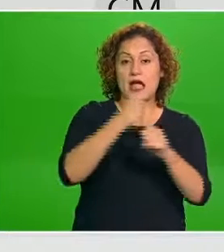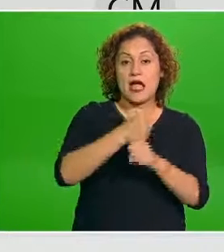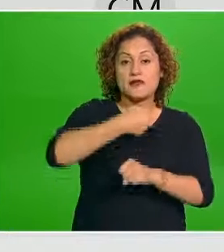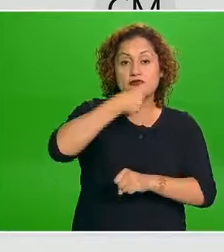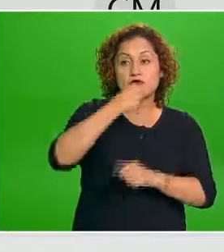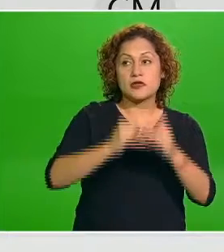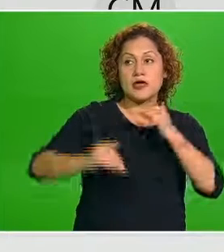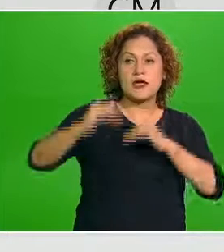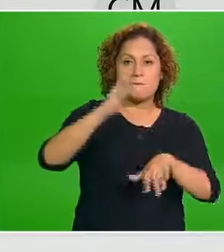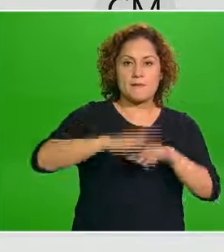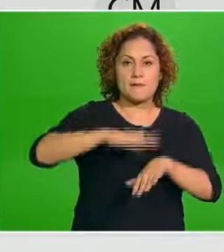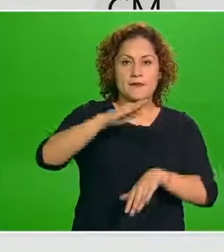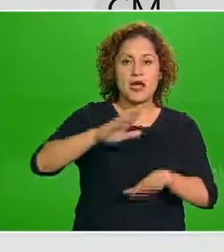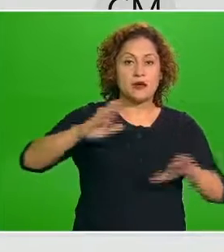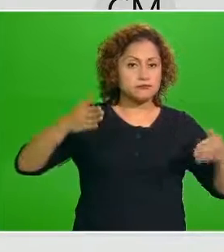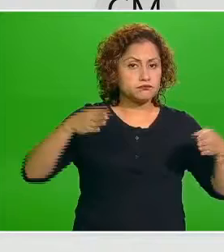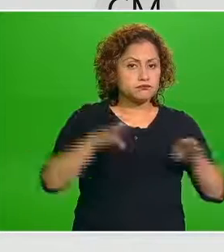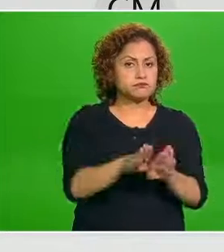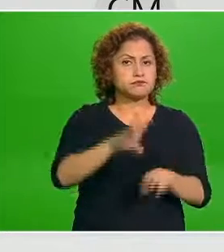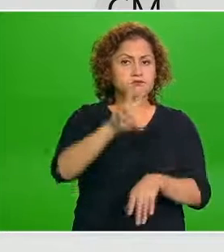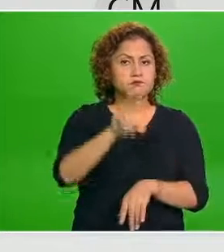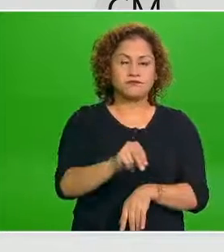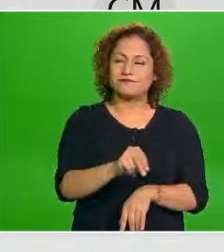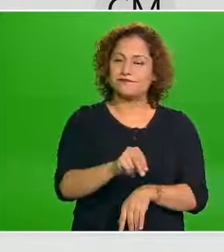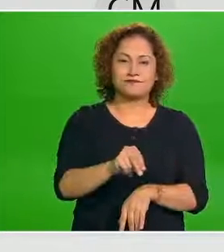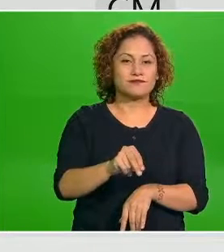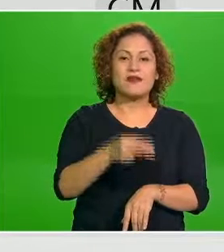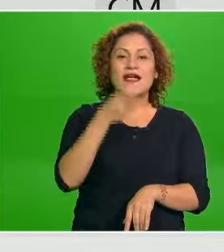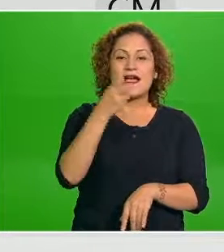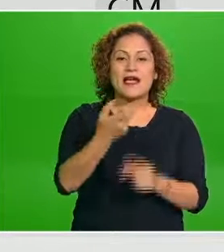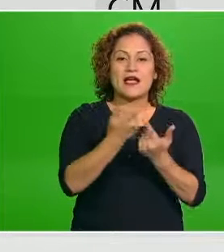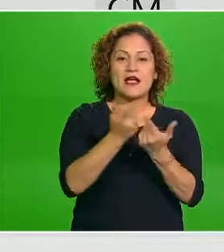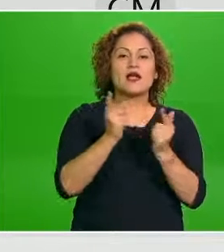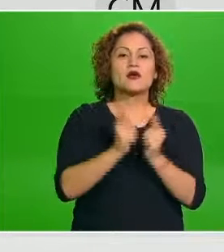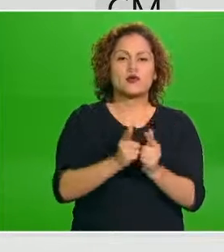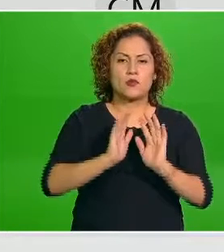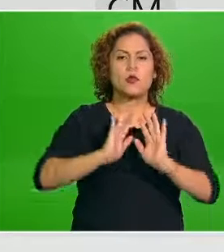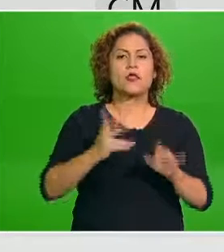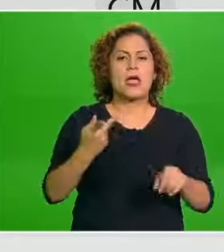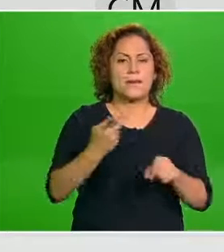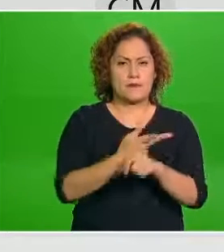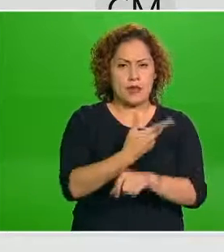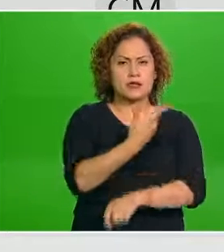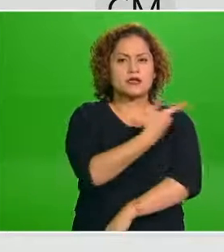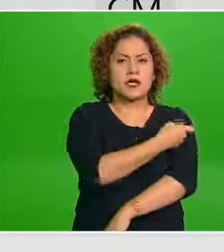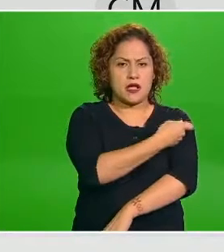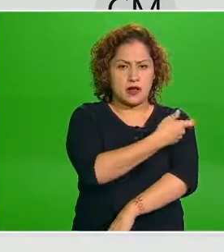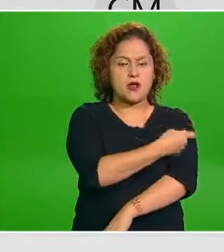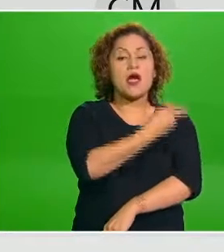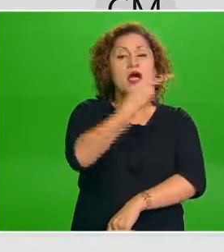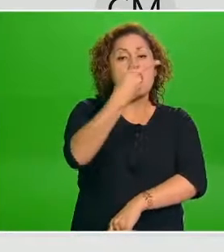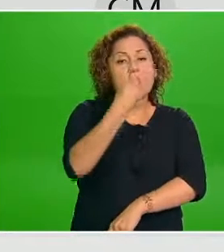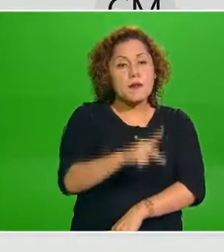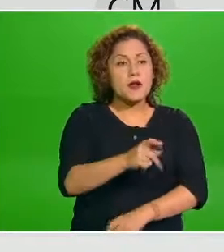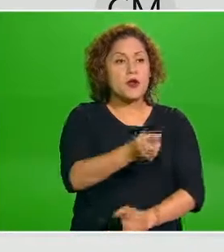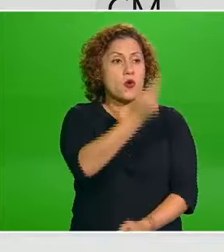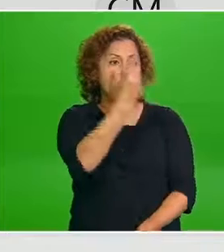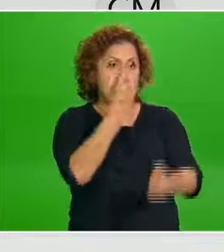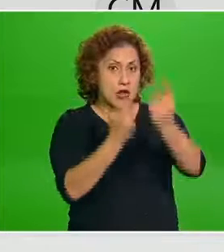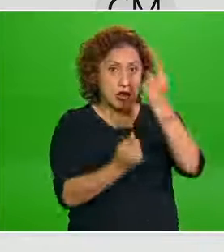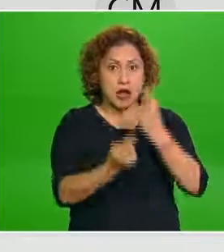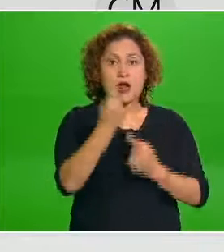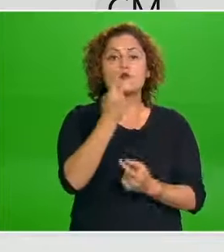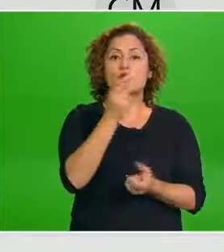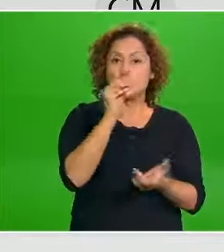es decir, no es porque ya forman parte de un grupo que inició en meses anteriores ya no se esté vacunando. No, si